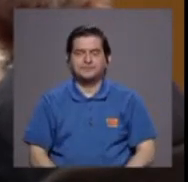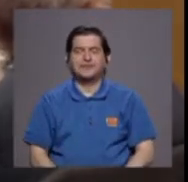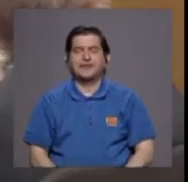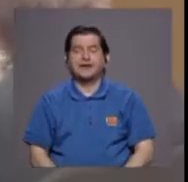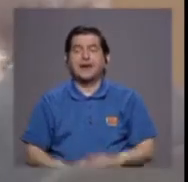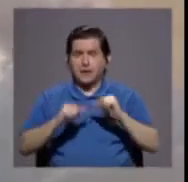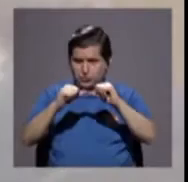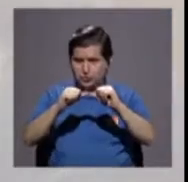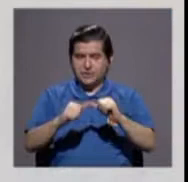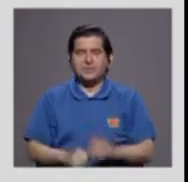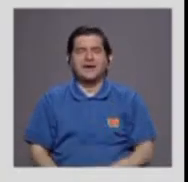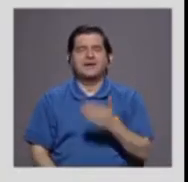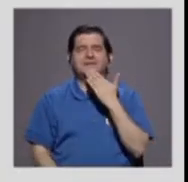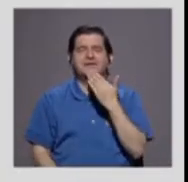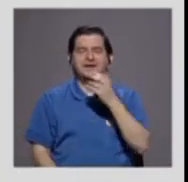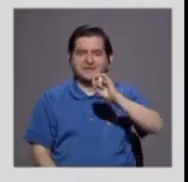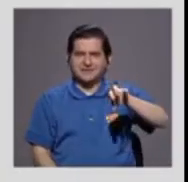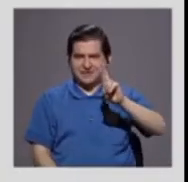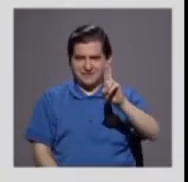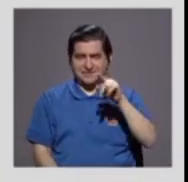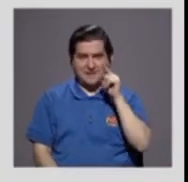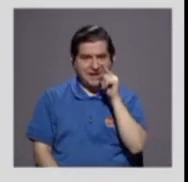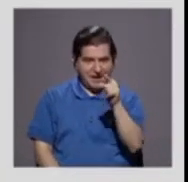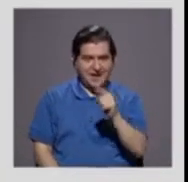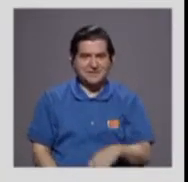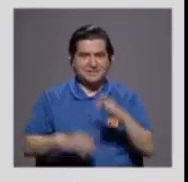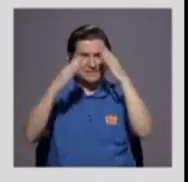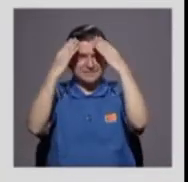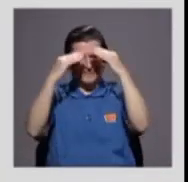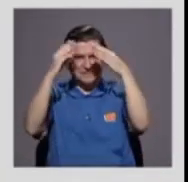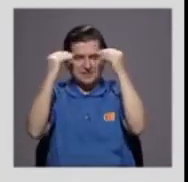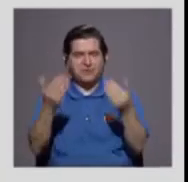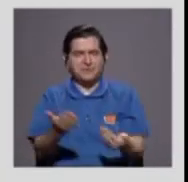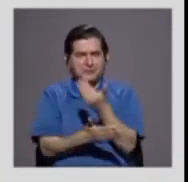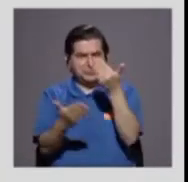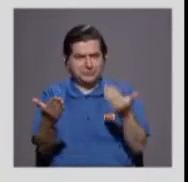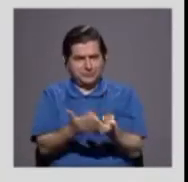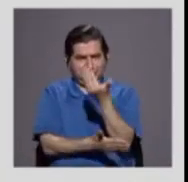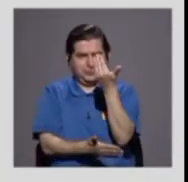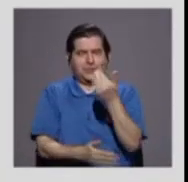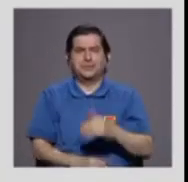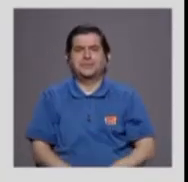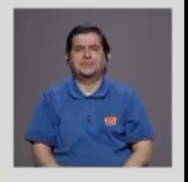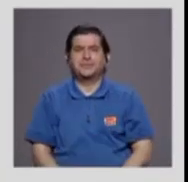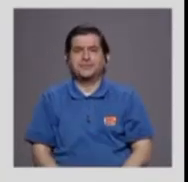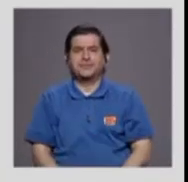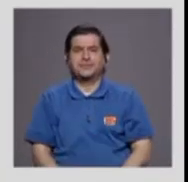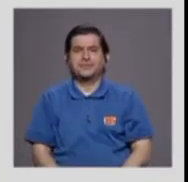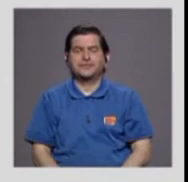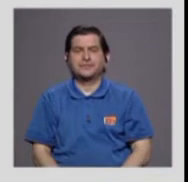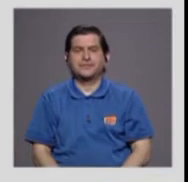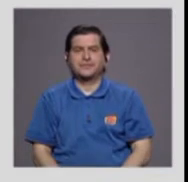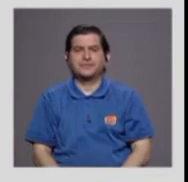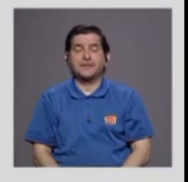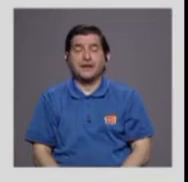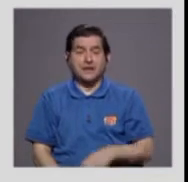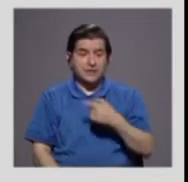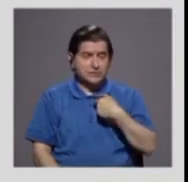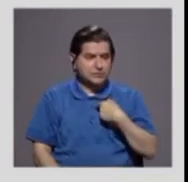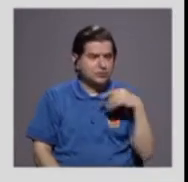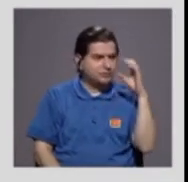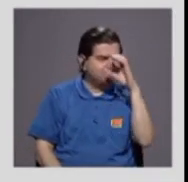Gracias, don Juan Rafael. Efectivamente, esta es la información más actualizada que